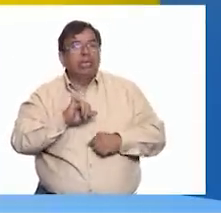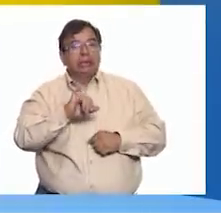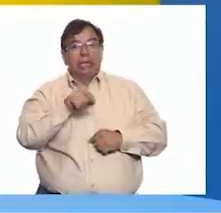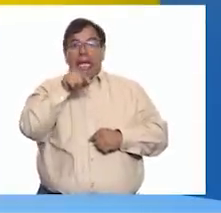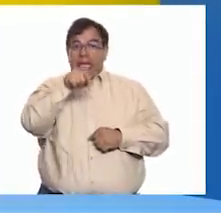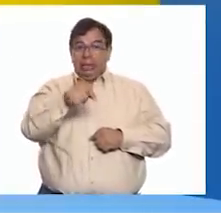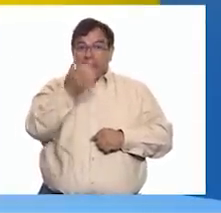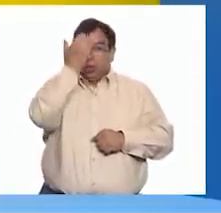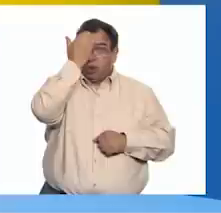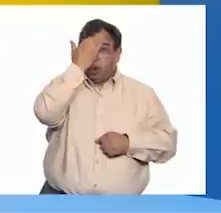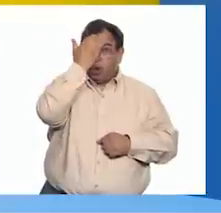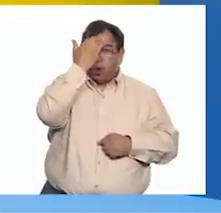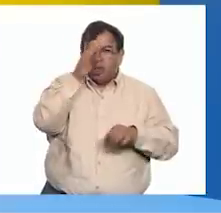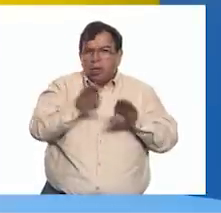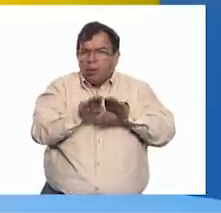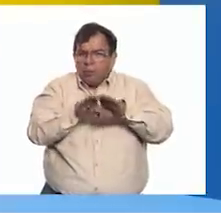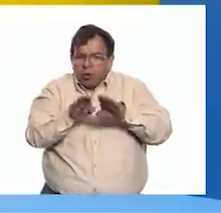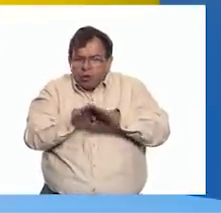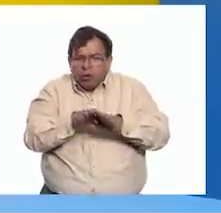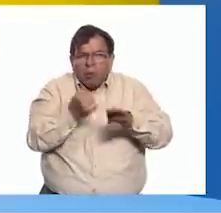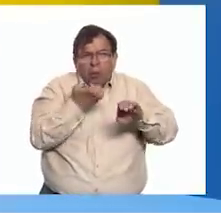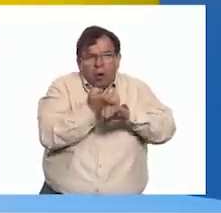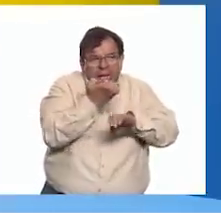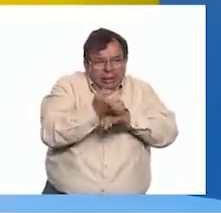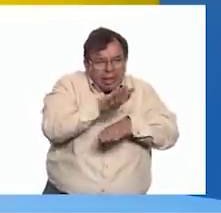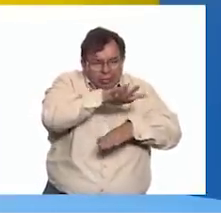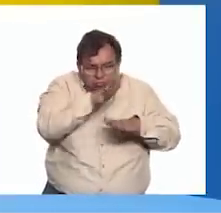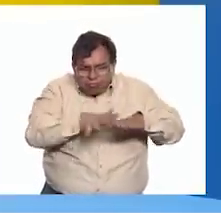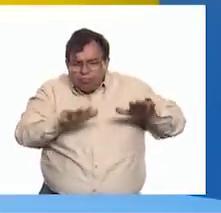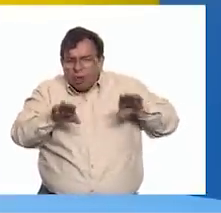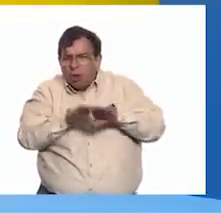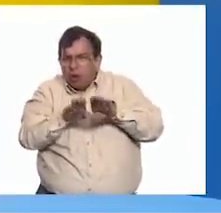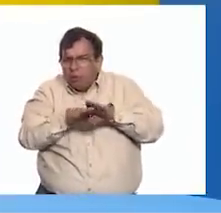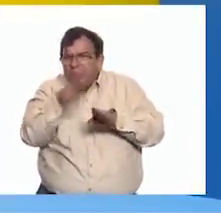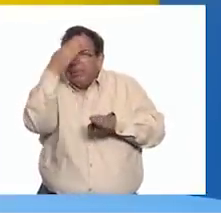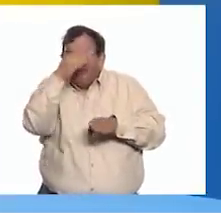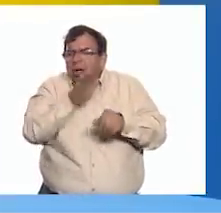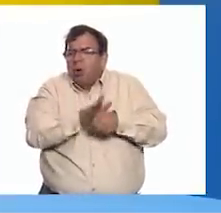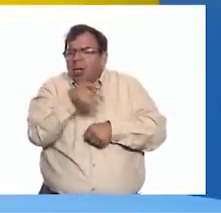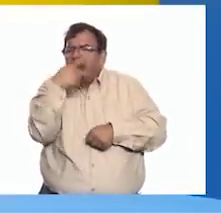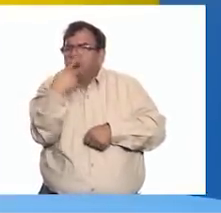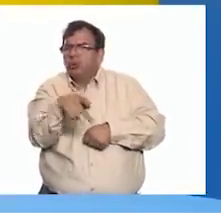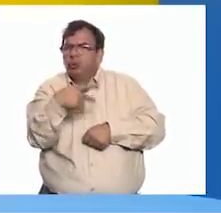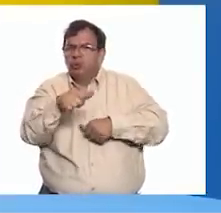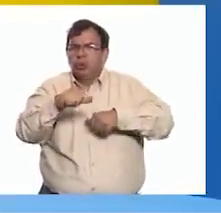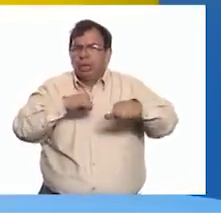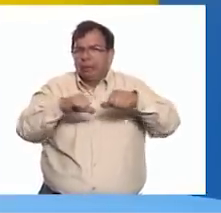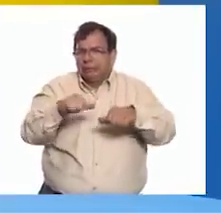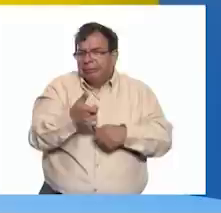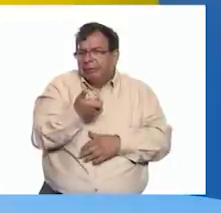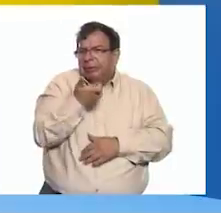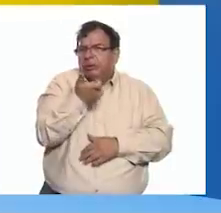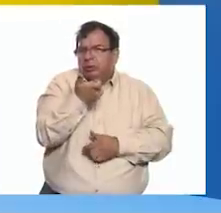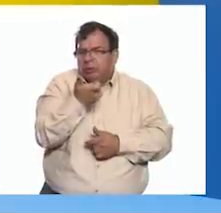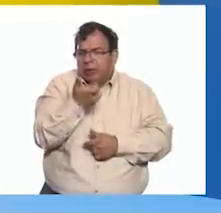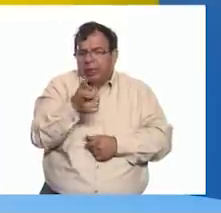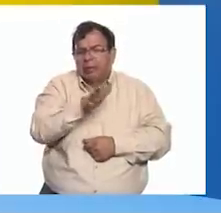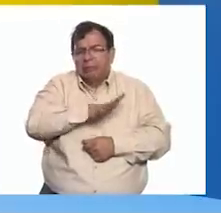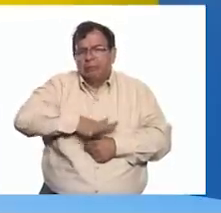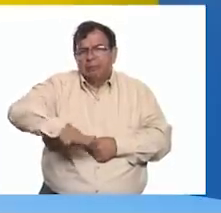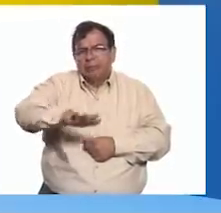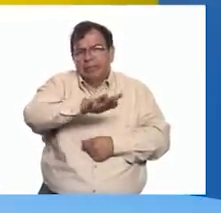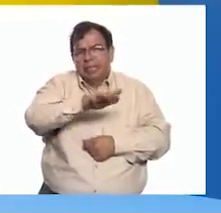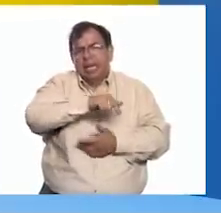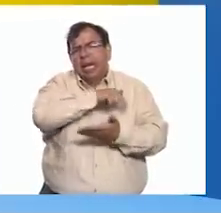conocer la geografía de las distintas entidades y entender el porqué de las actividades económicas de la población